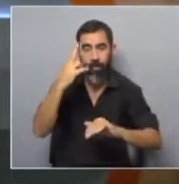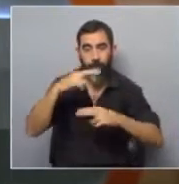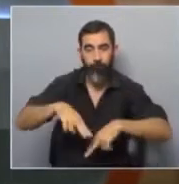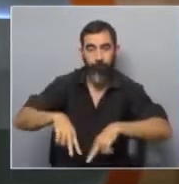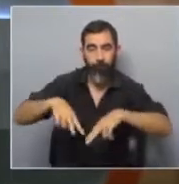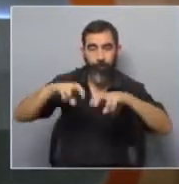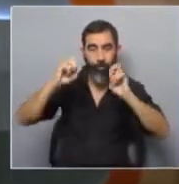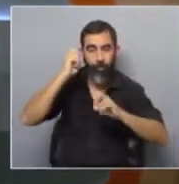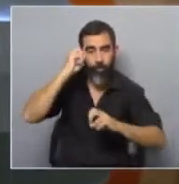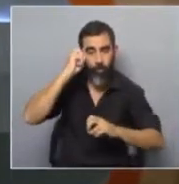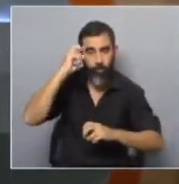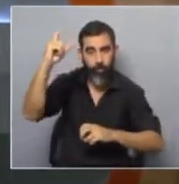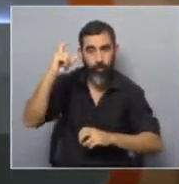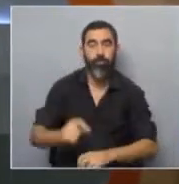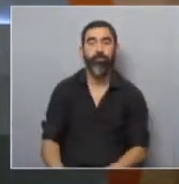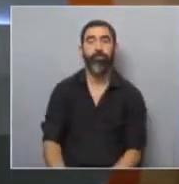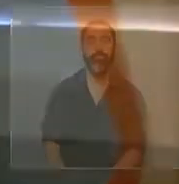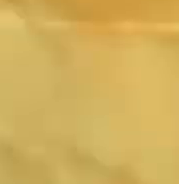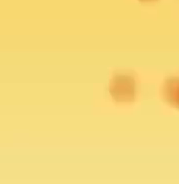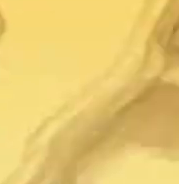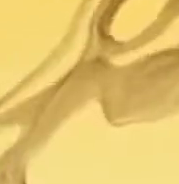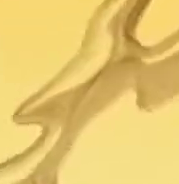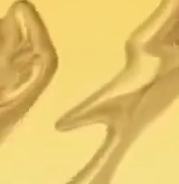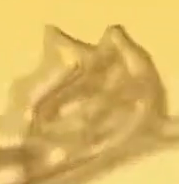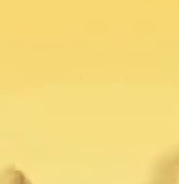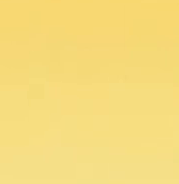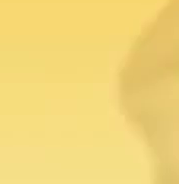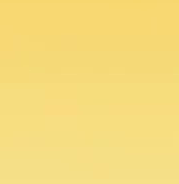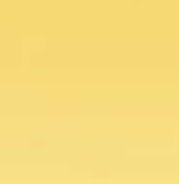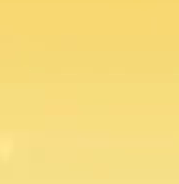la investigación y el conocimiento.